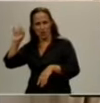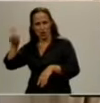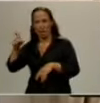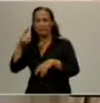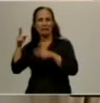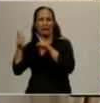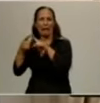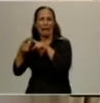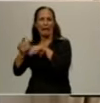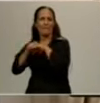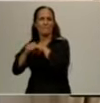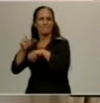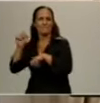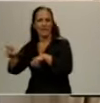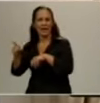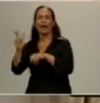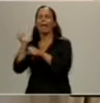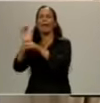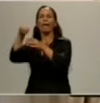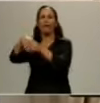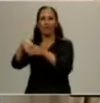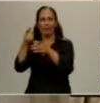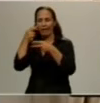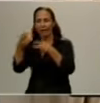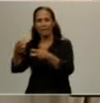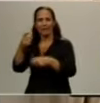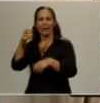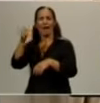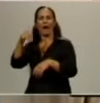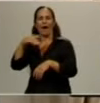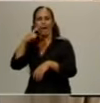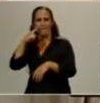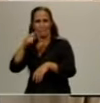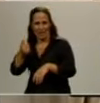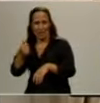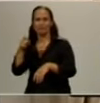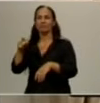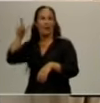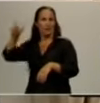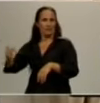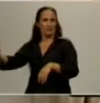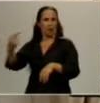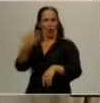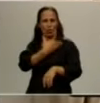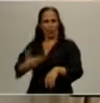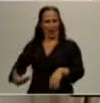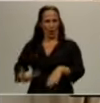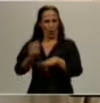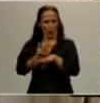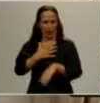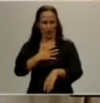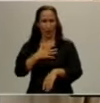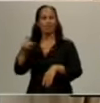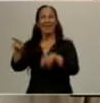amigo del fiscal y miembro de la fiscalía que investiga AMIA, y además un opositor a este gobierno, y